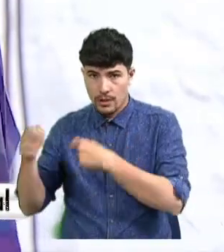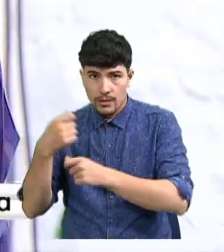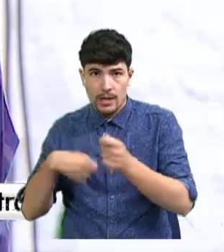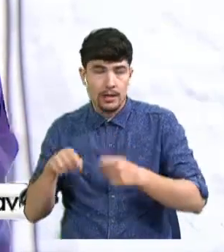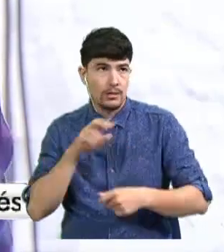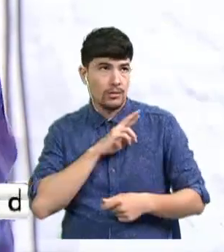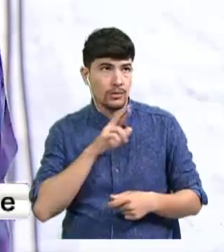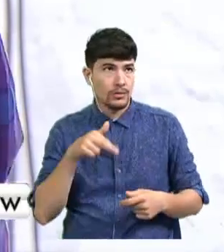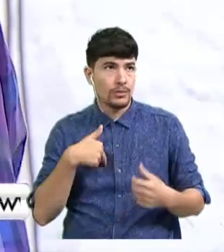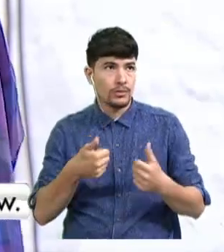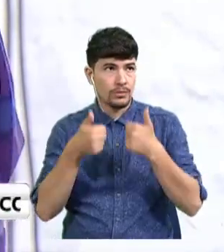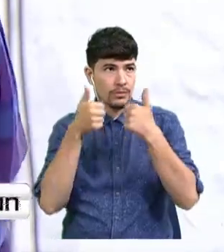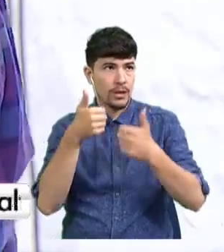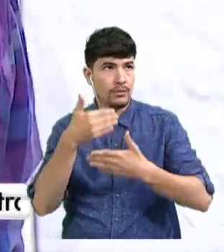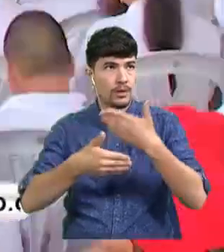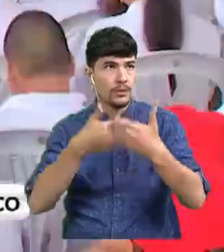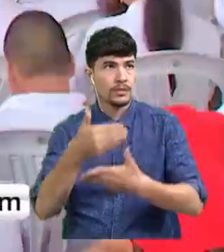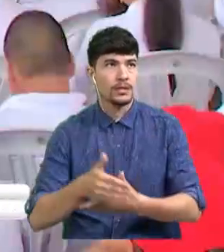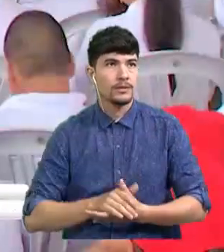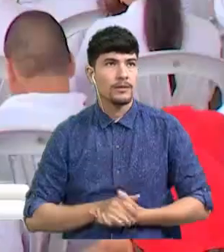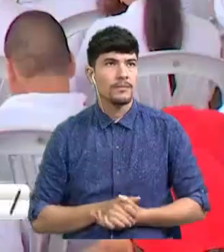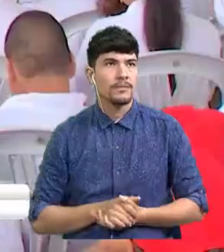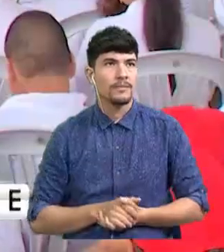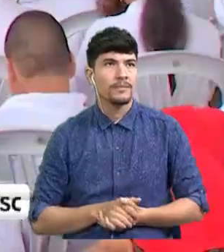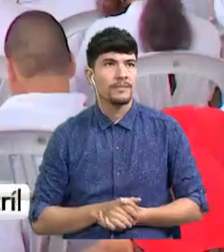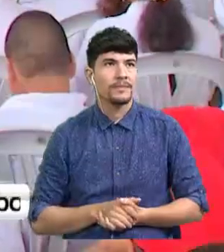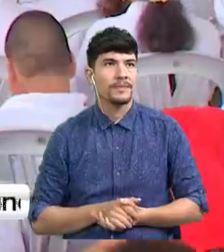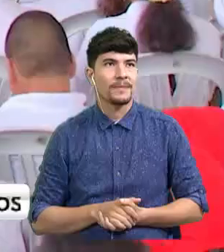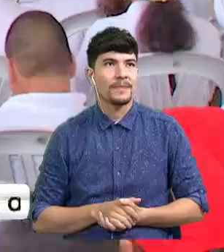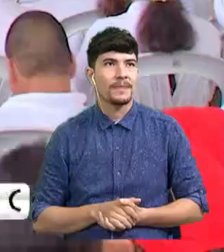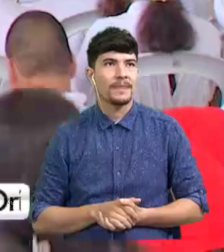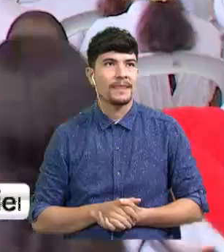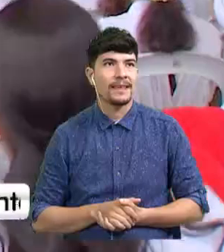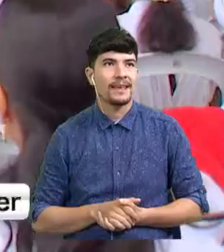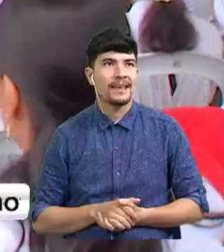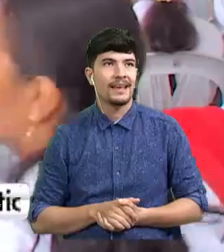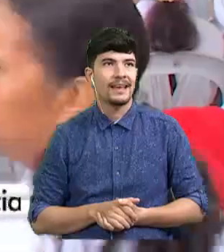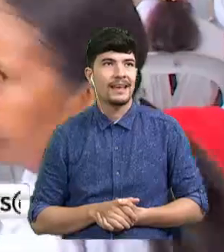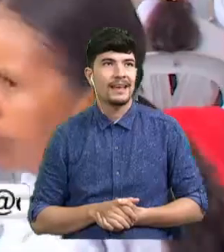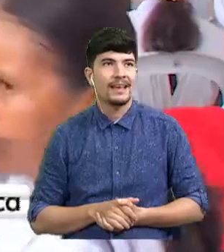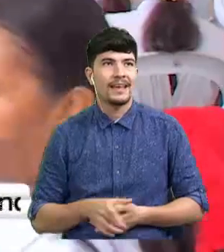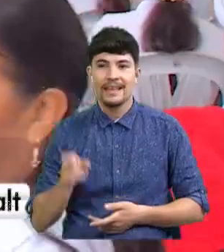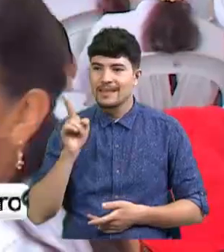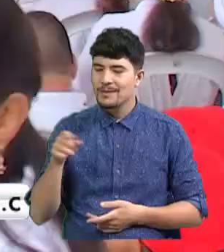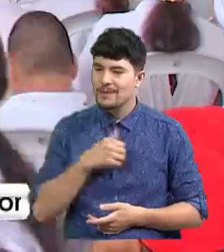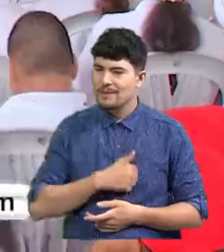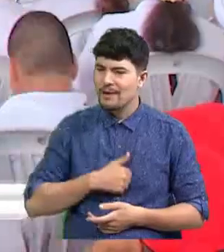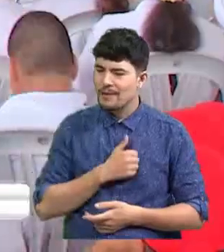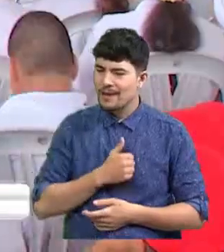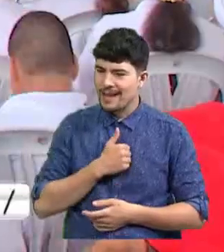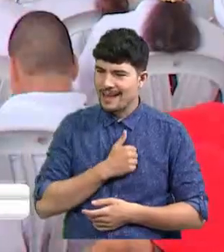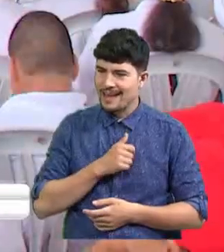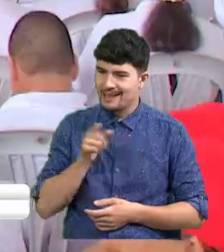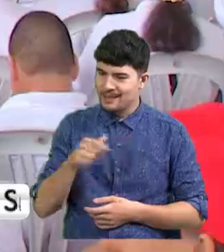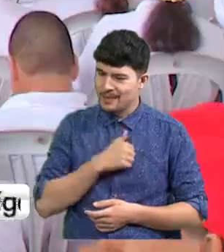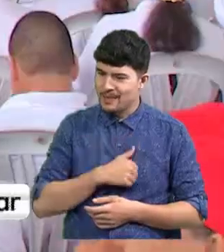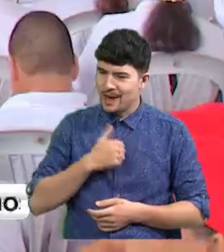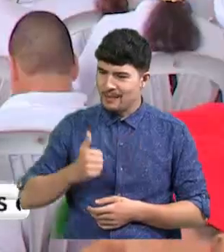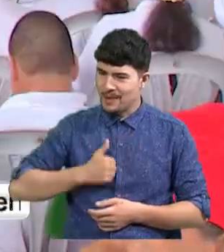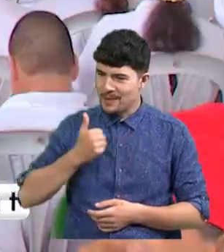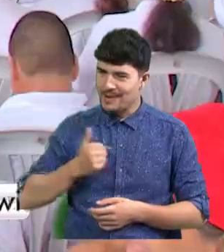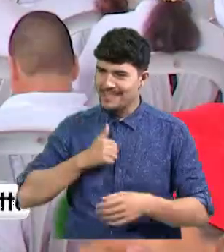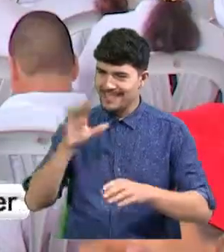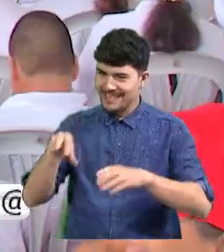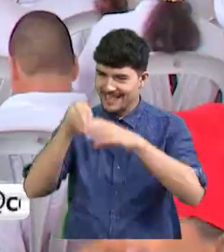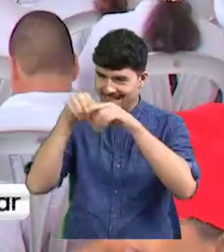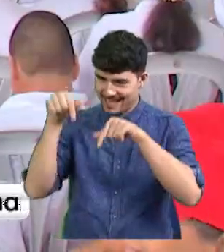pues vamos súper bien. Bueno, pero aproveche las cámaras del Canal Tro para hacer promoción de su producto. Todos los santandereanos, sí, claro, podemos tener